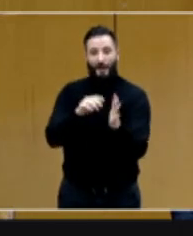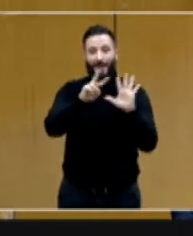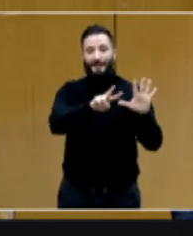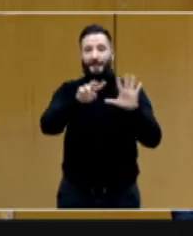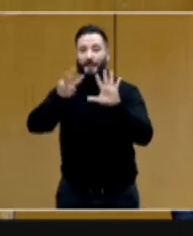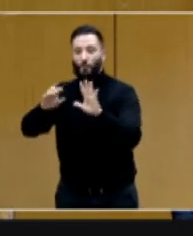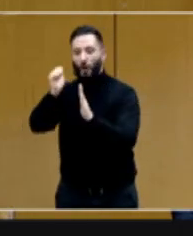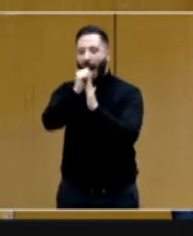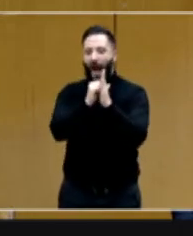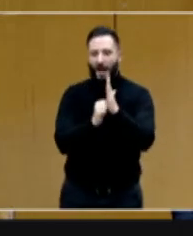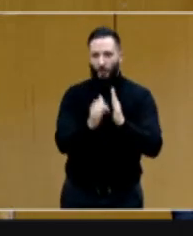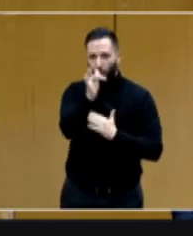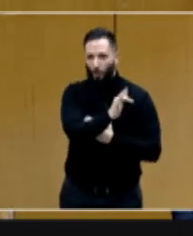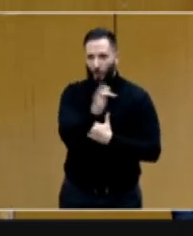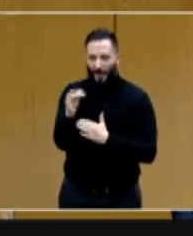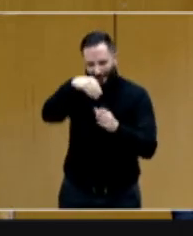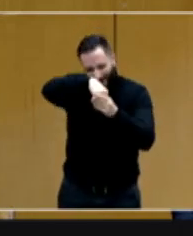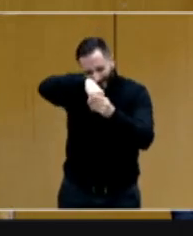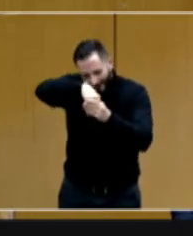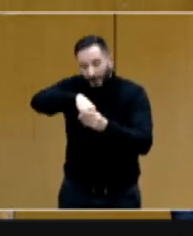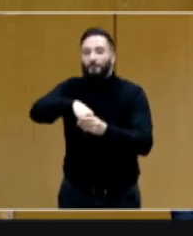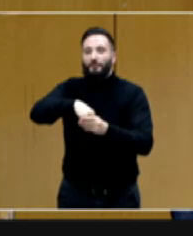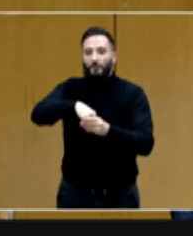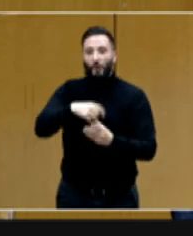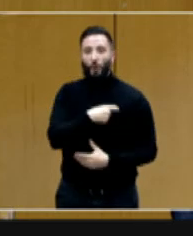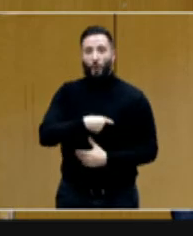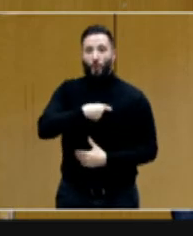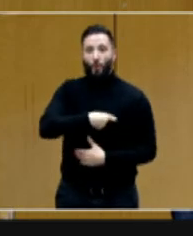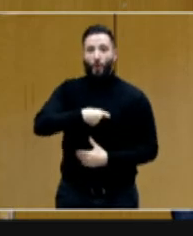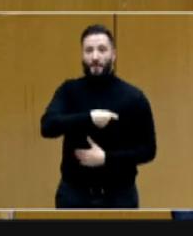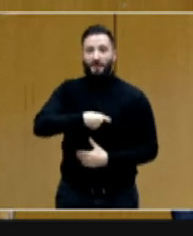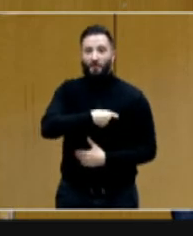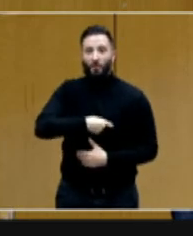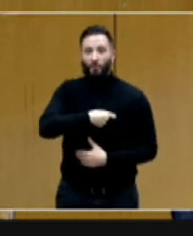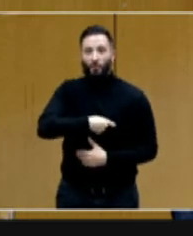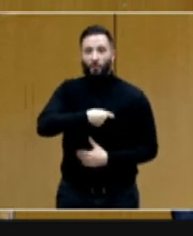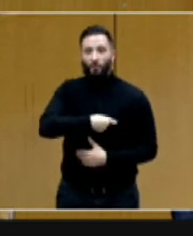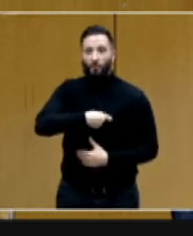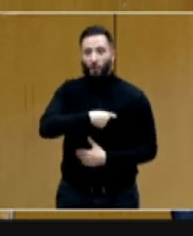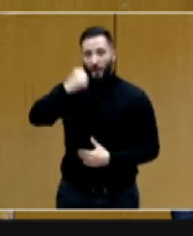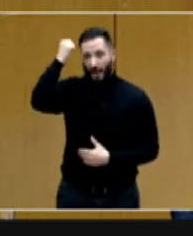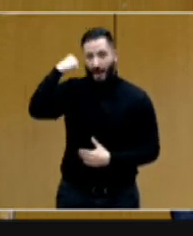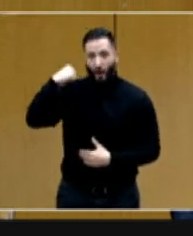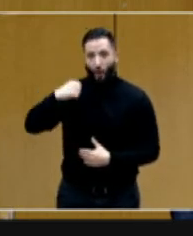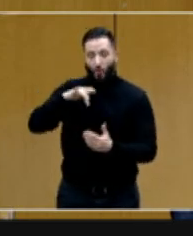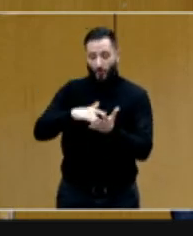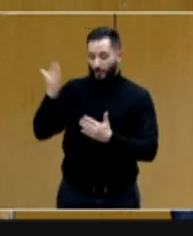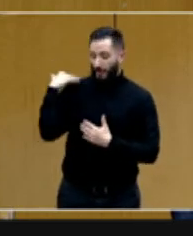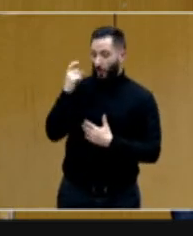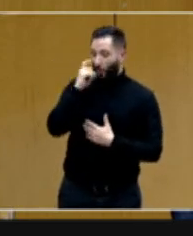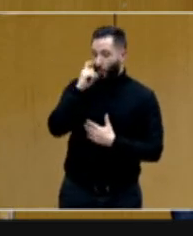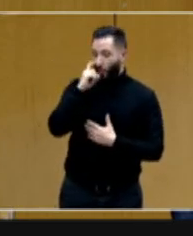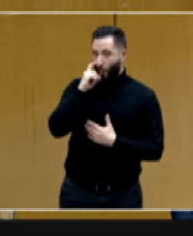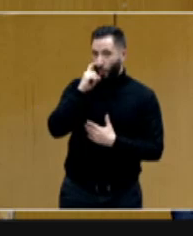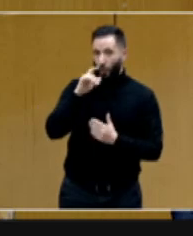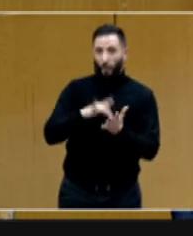diseminados por ahí que la comisión Recibe un encargo o la comisión es hora de realizar una ley en el mes la comisión ha